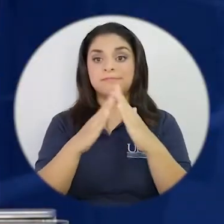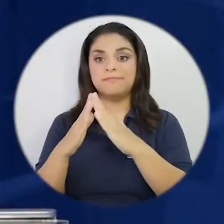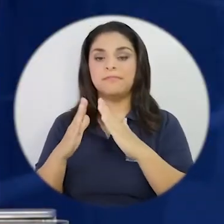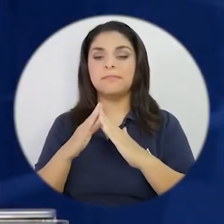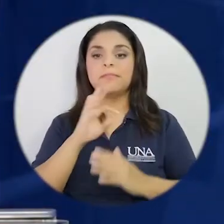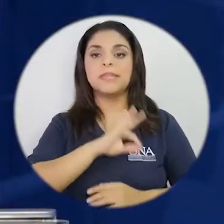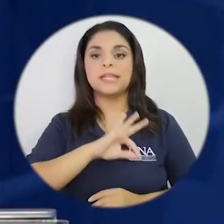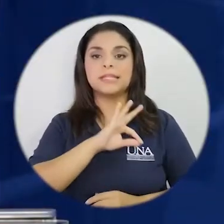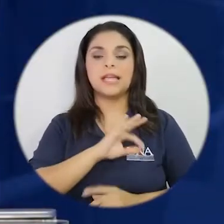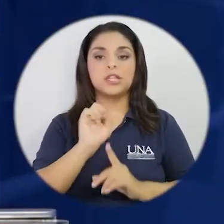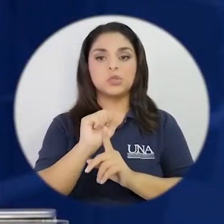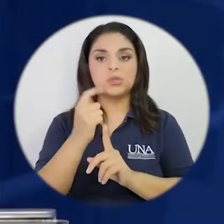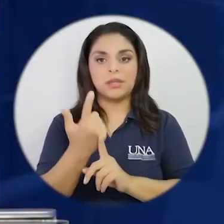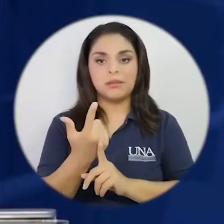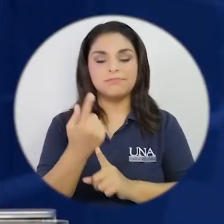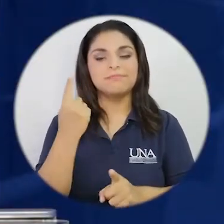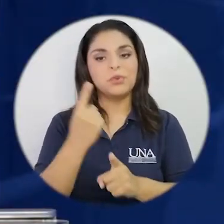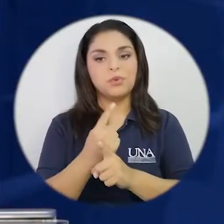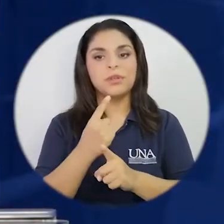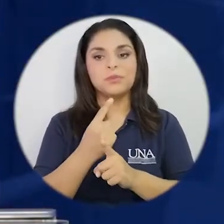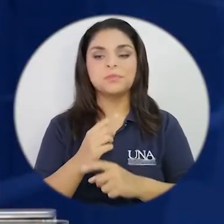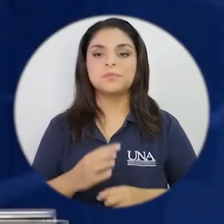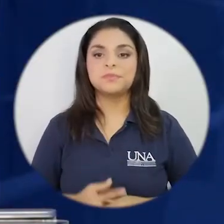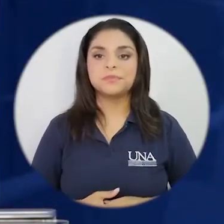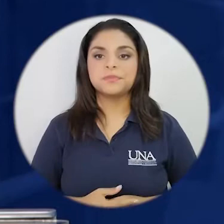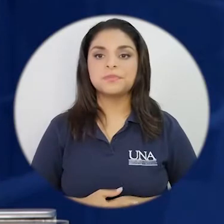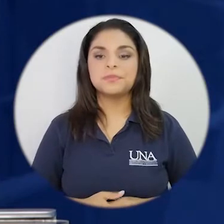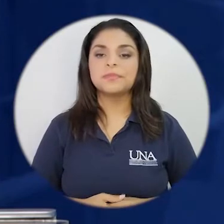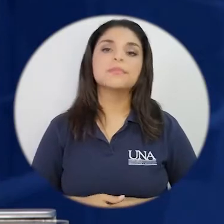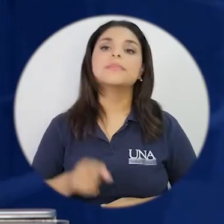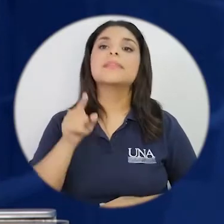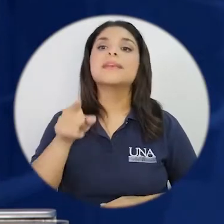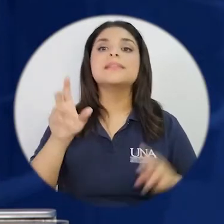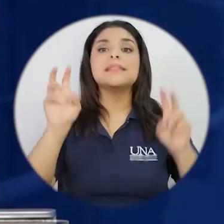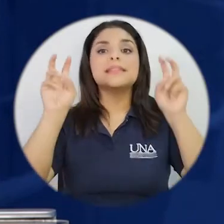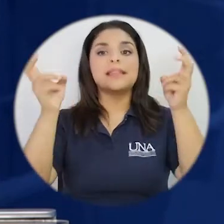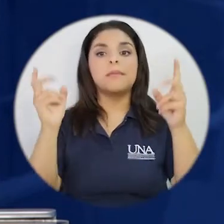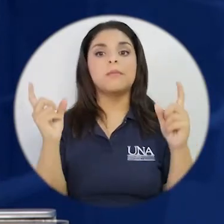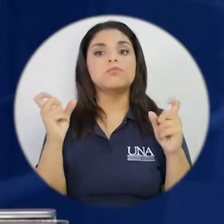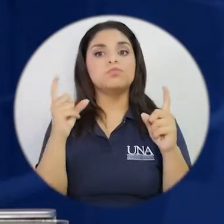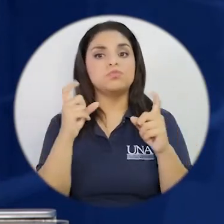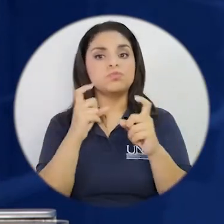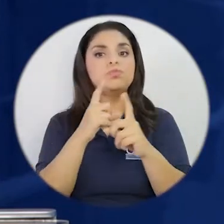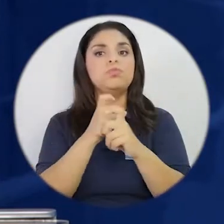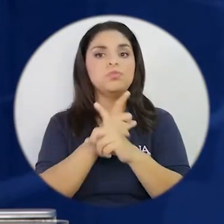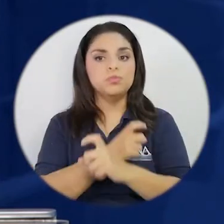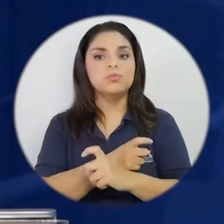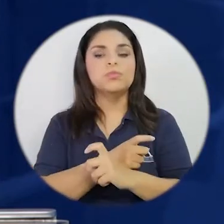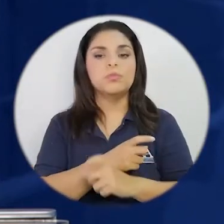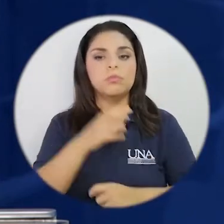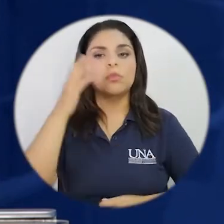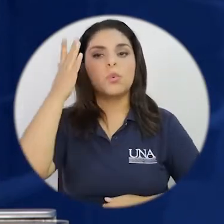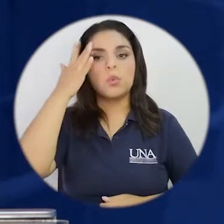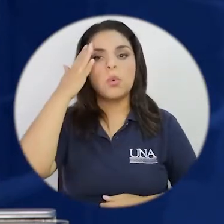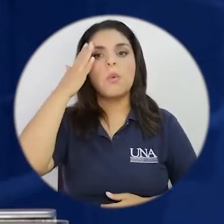de bienestar social. Correcto. Sí, es un panorama bastante